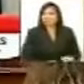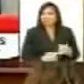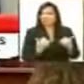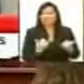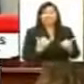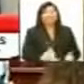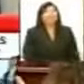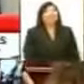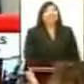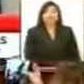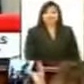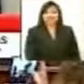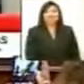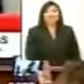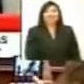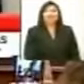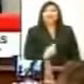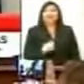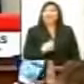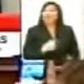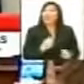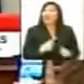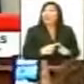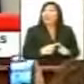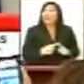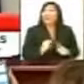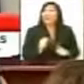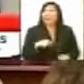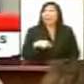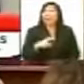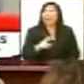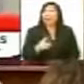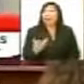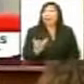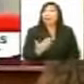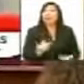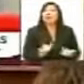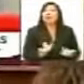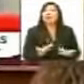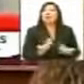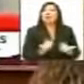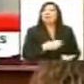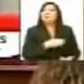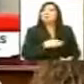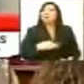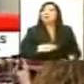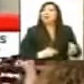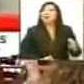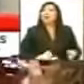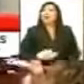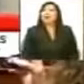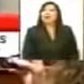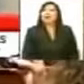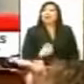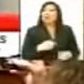día bien mandatados por nuestro ex senador Hernán Larraín, quien nos pidió, hoy día es el actual ministro de Justicia de